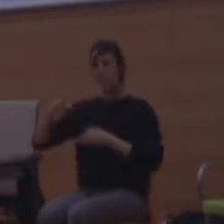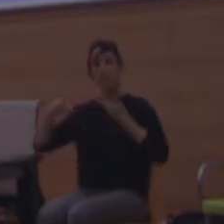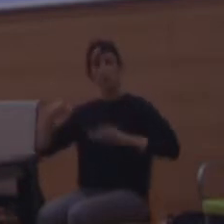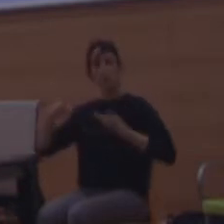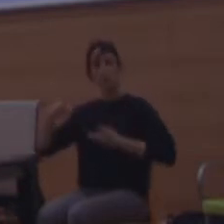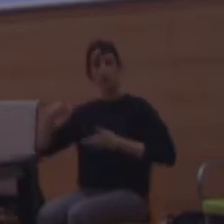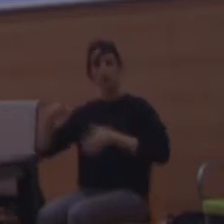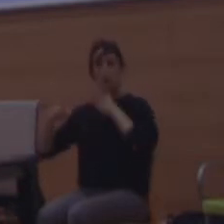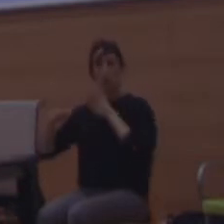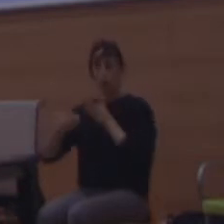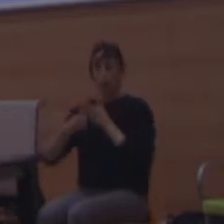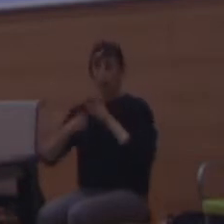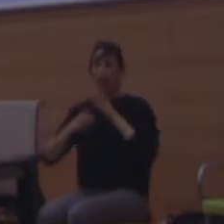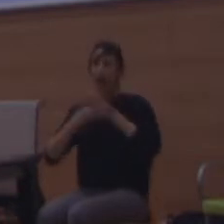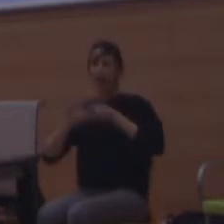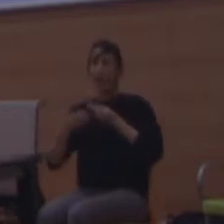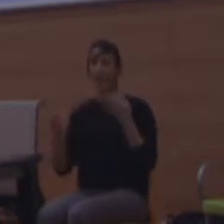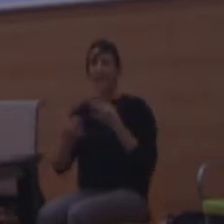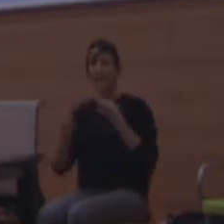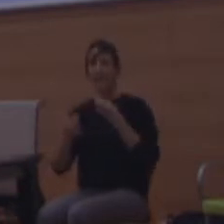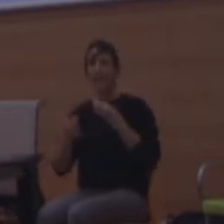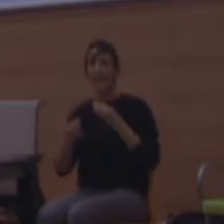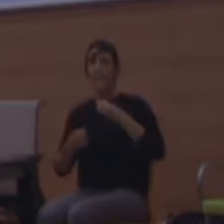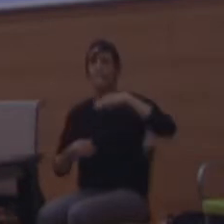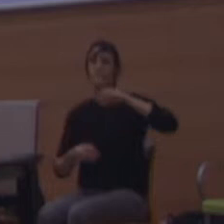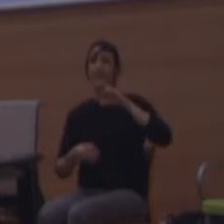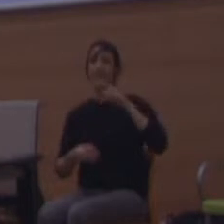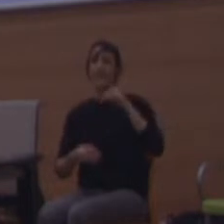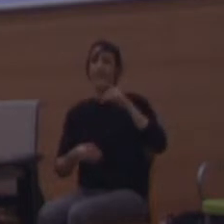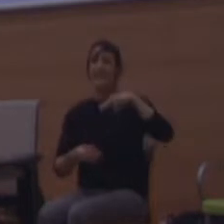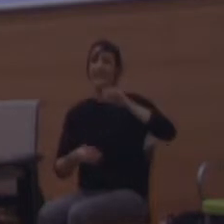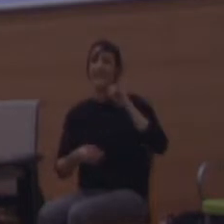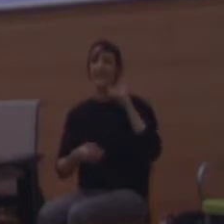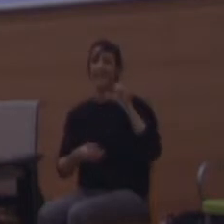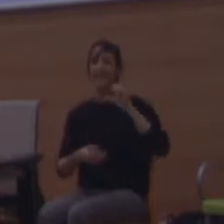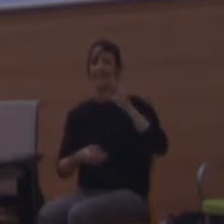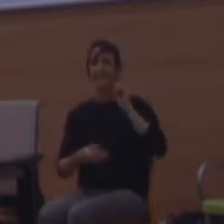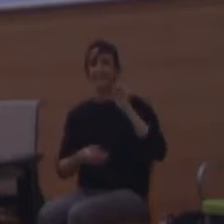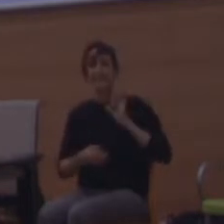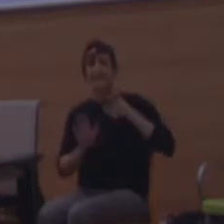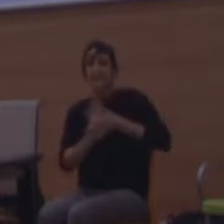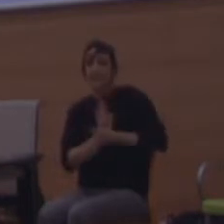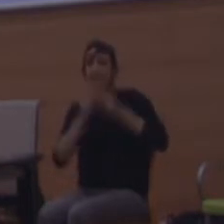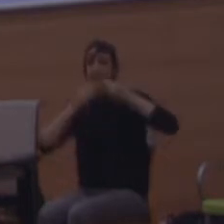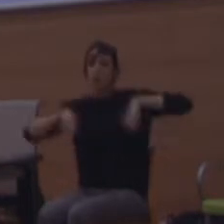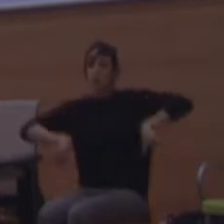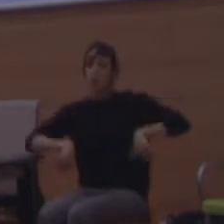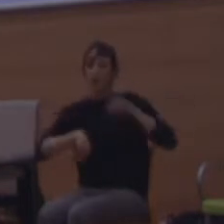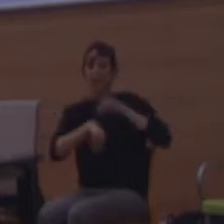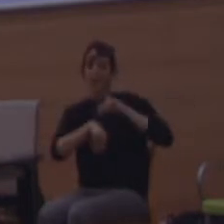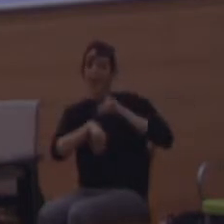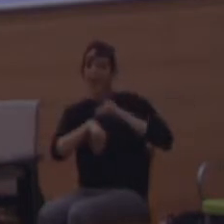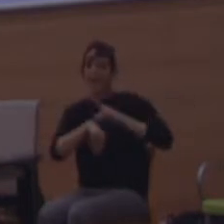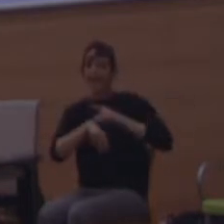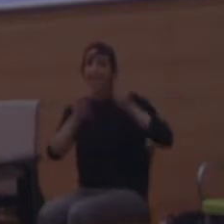vamos a tener que hacer la anamnesis del paciente, la historia clínica del paciente con respecto al pie.